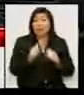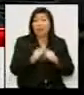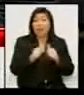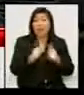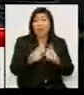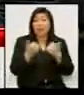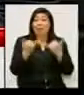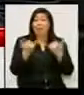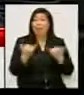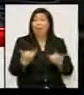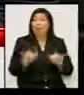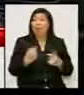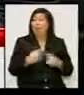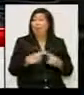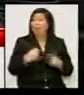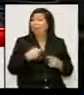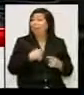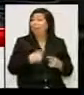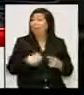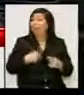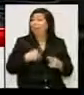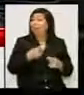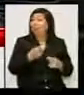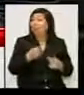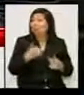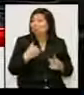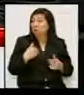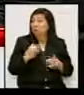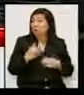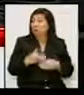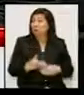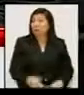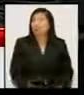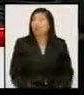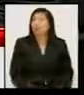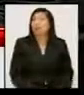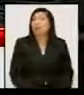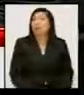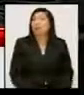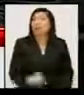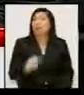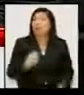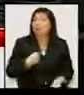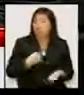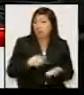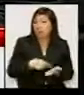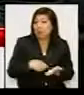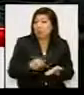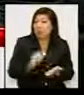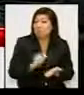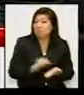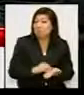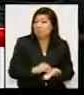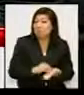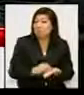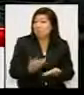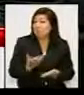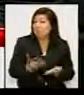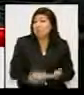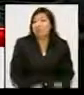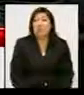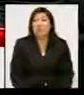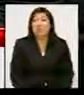hoy día lamentablemente tenemos, y ustedes pueden ir a TripAdvisor o les podemos enviar más o menos, por